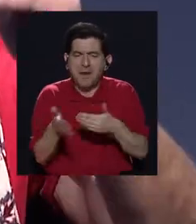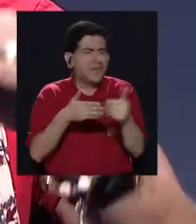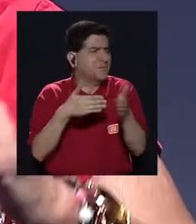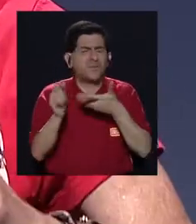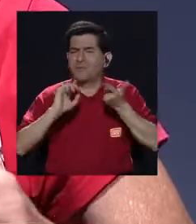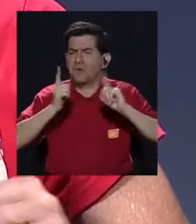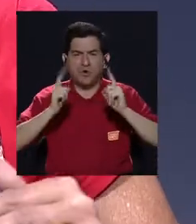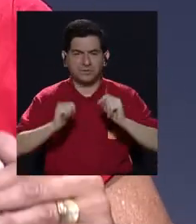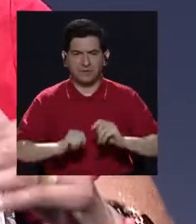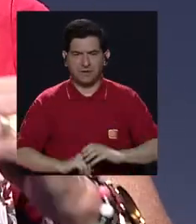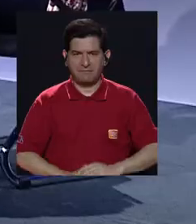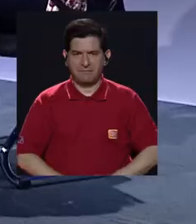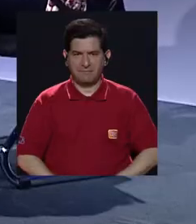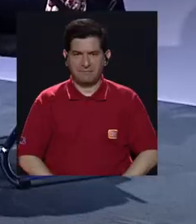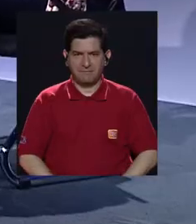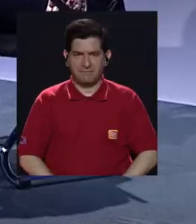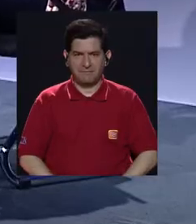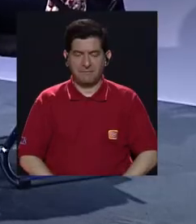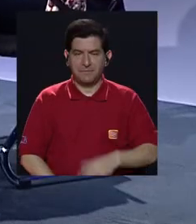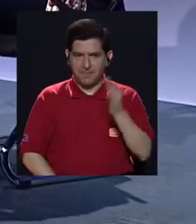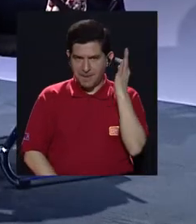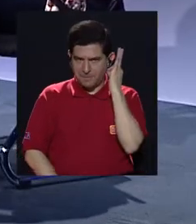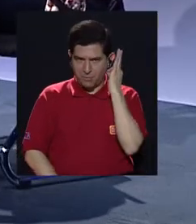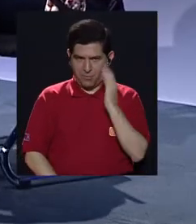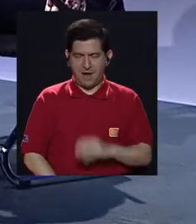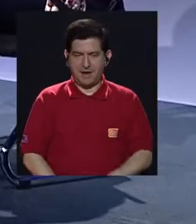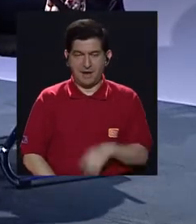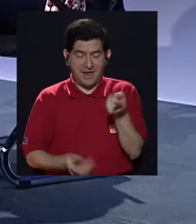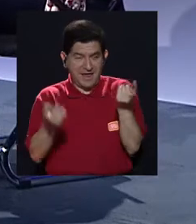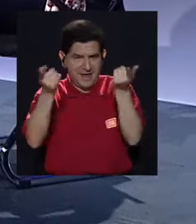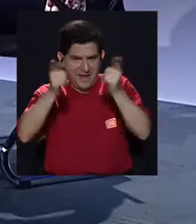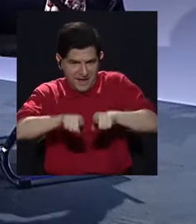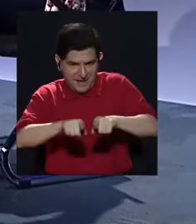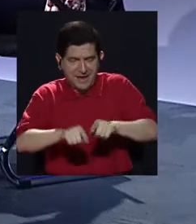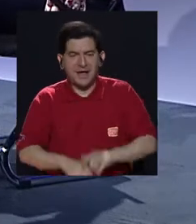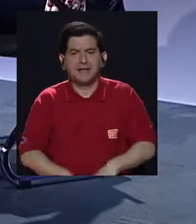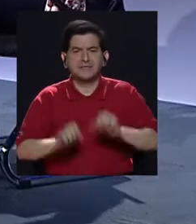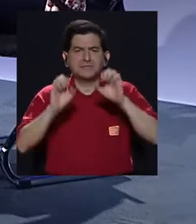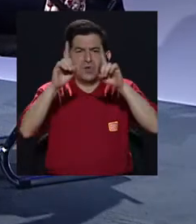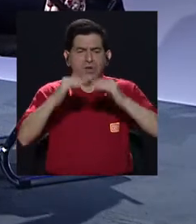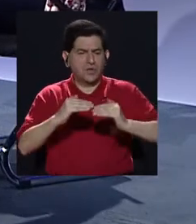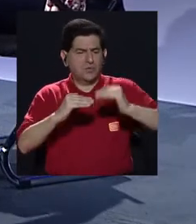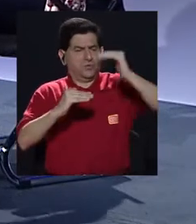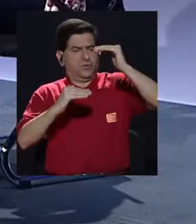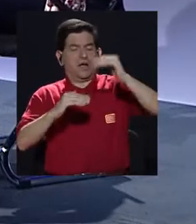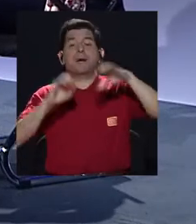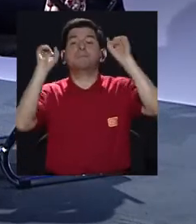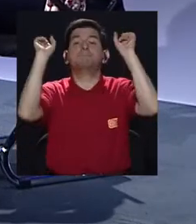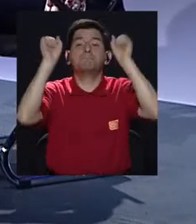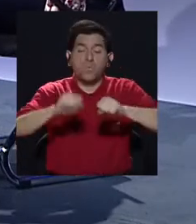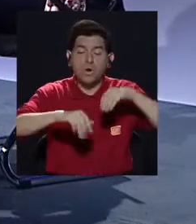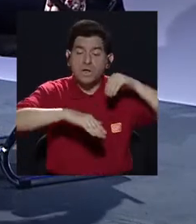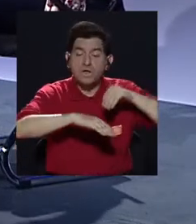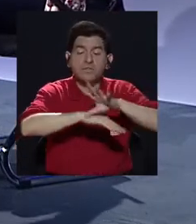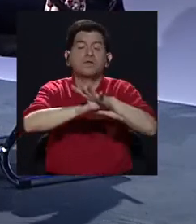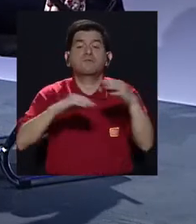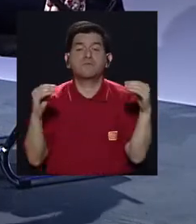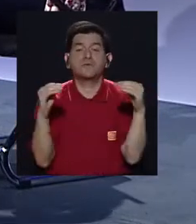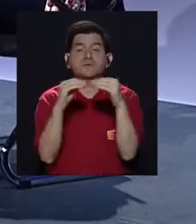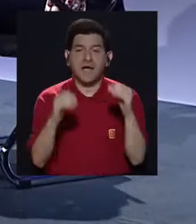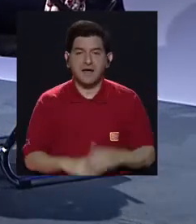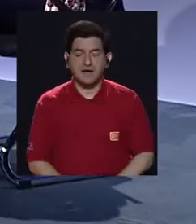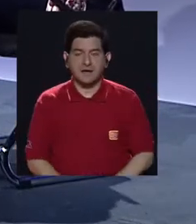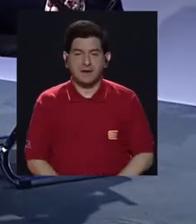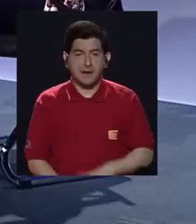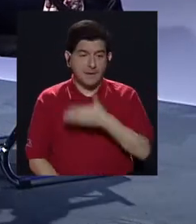cualesquiera que sean entonces la mujer en la medida de que se educa más puede incidir más